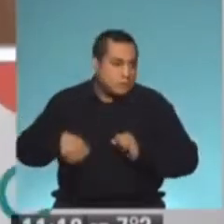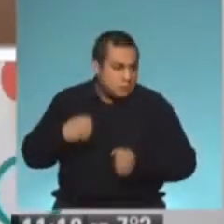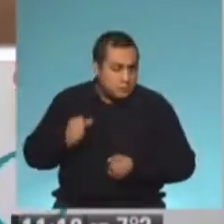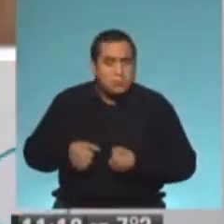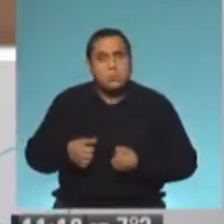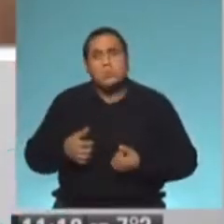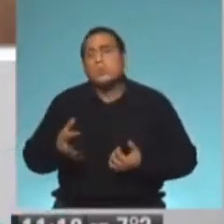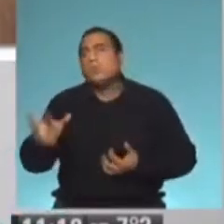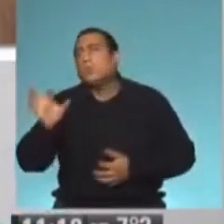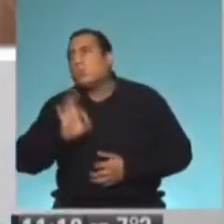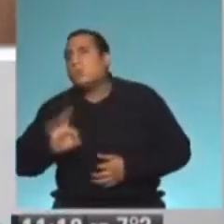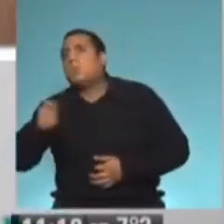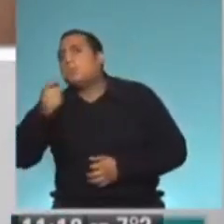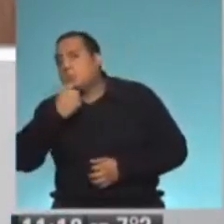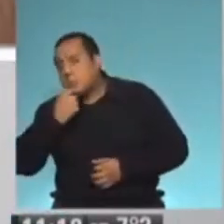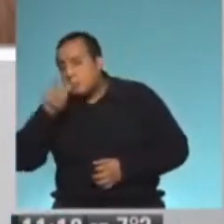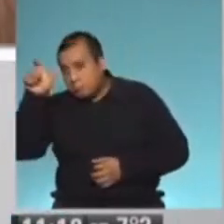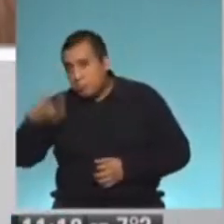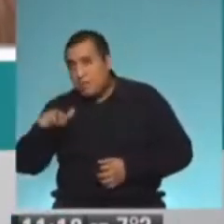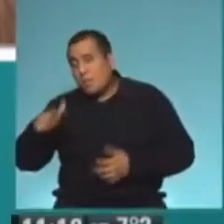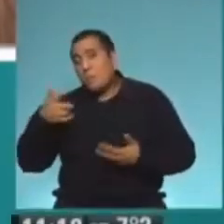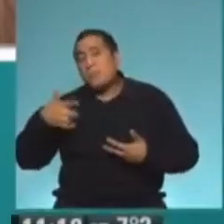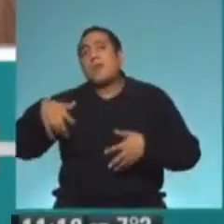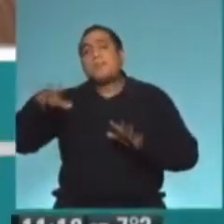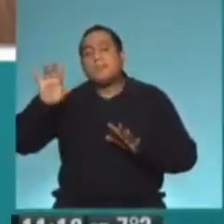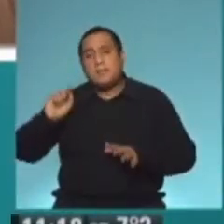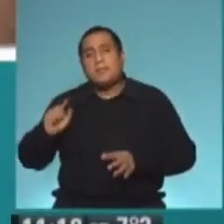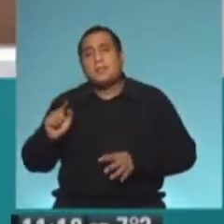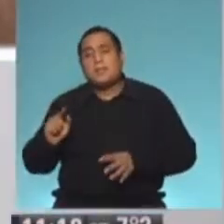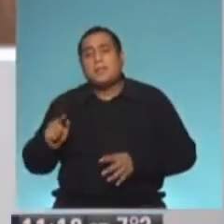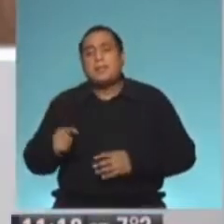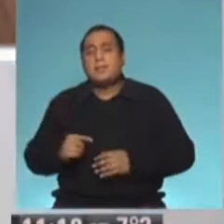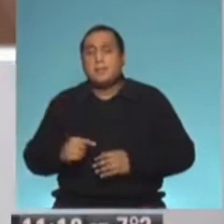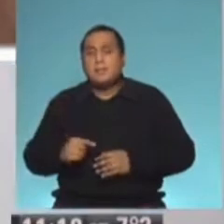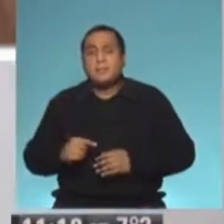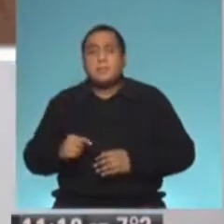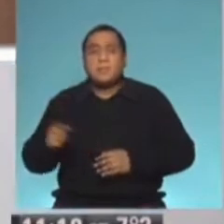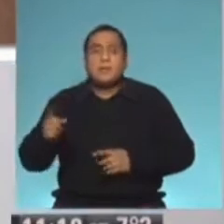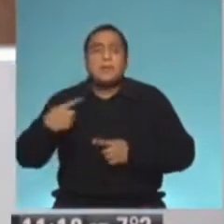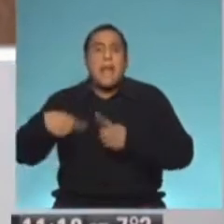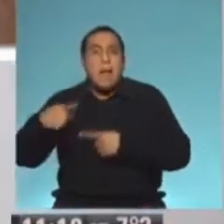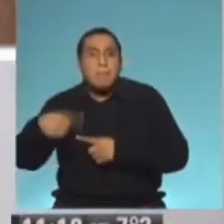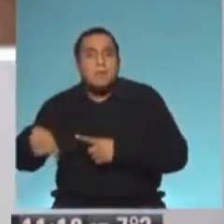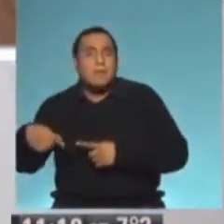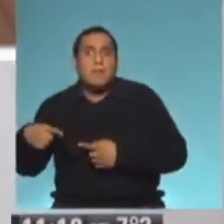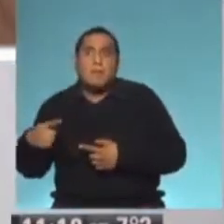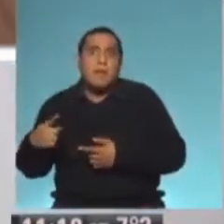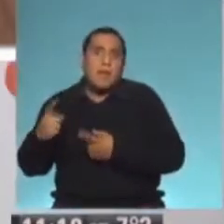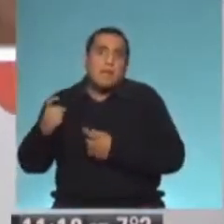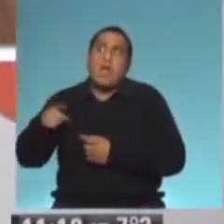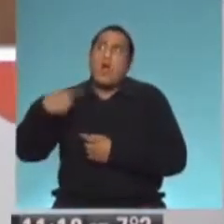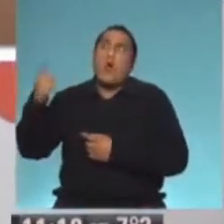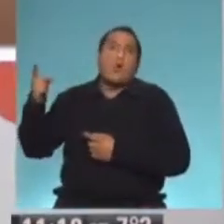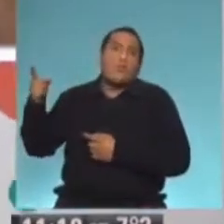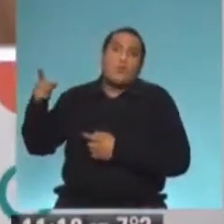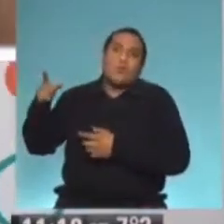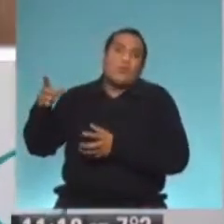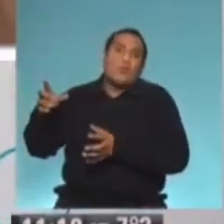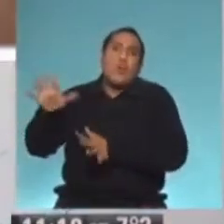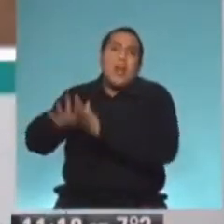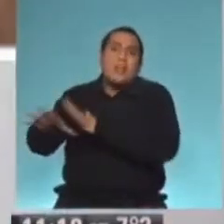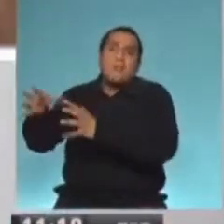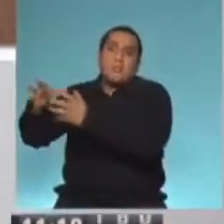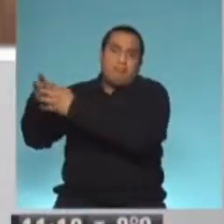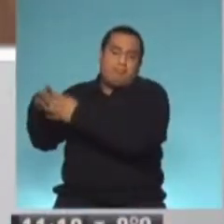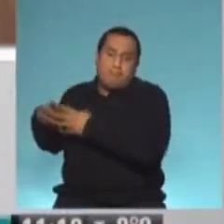previas, o con la gestión de algunos trámites que dependen de otros organismos, y a veces lo que